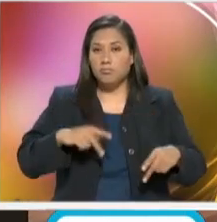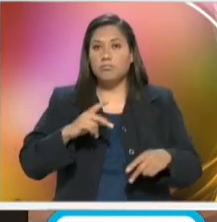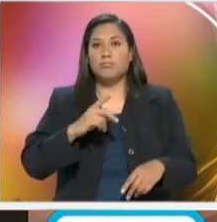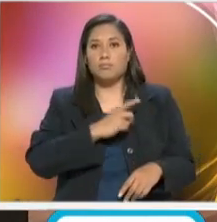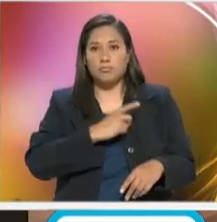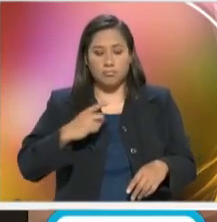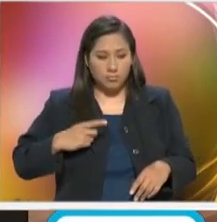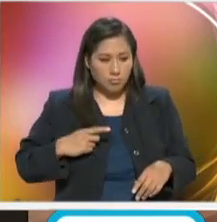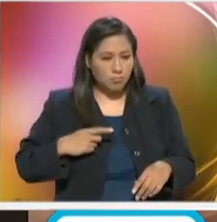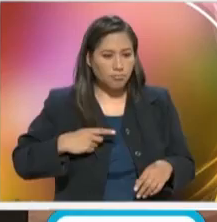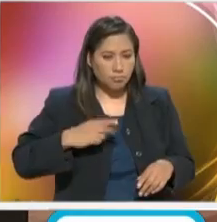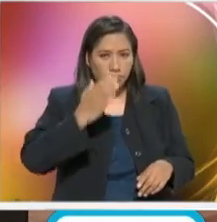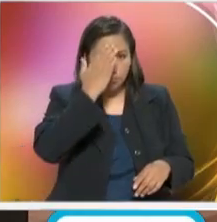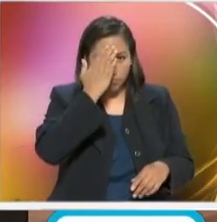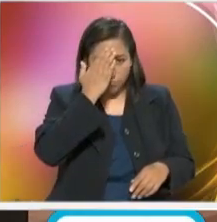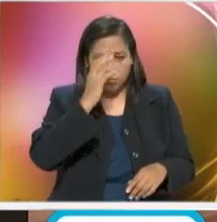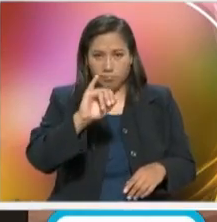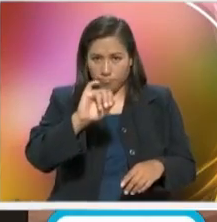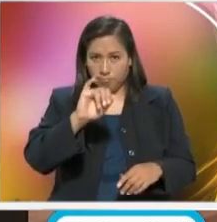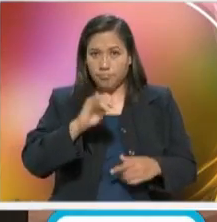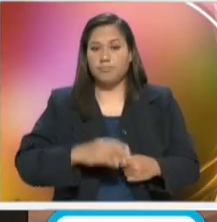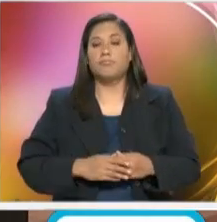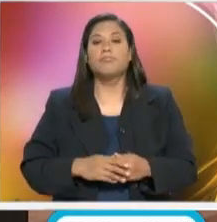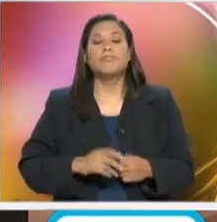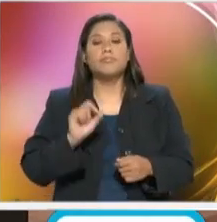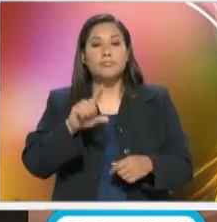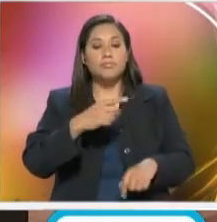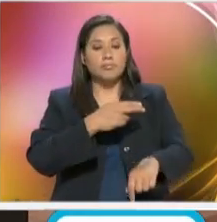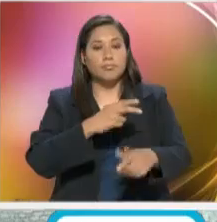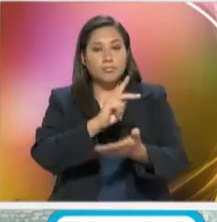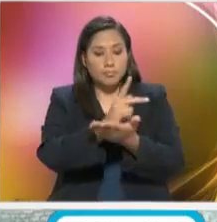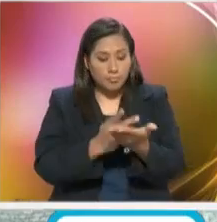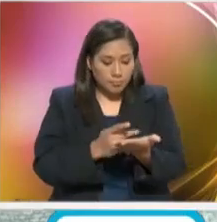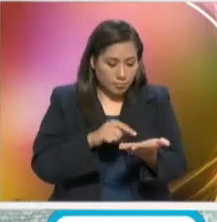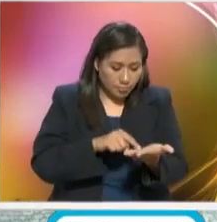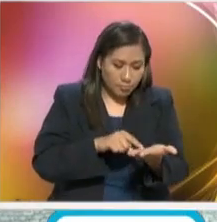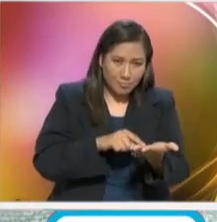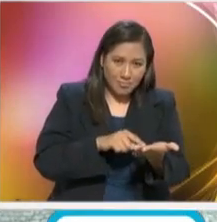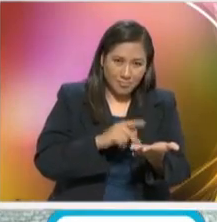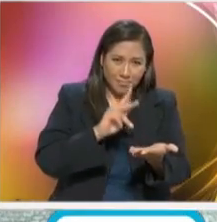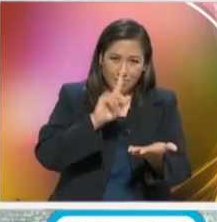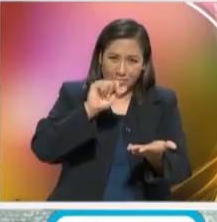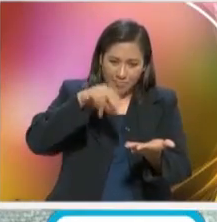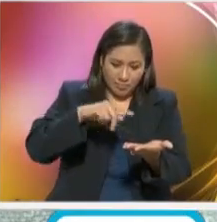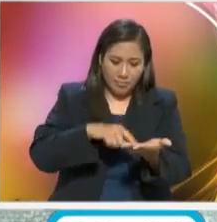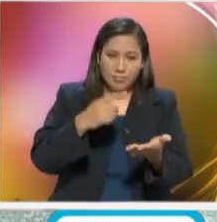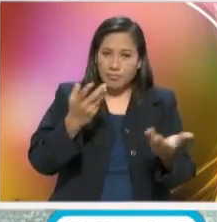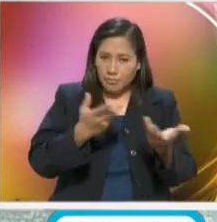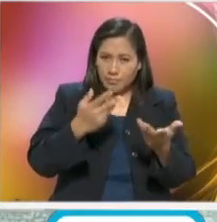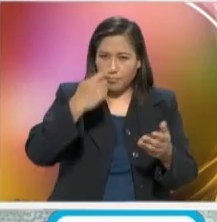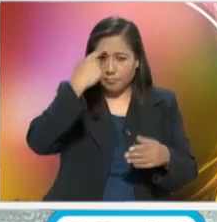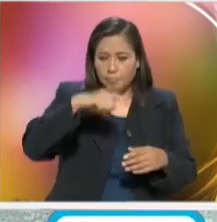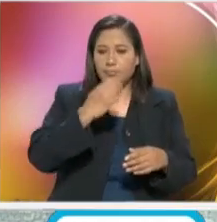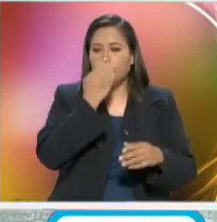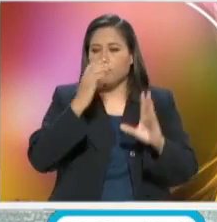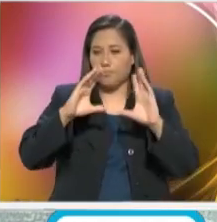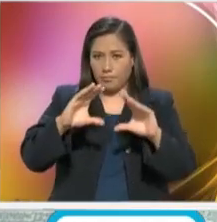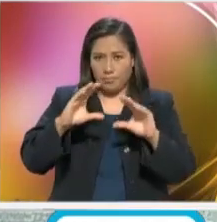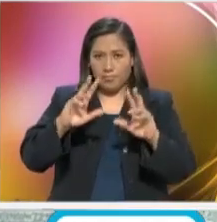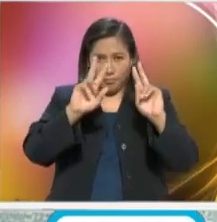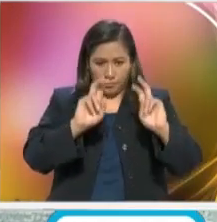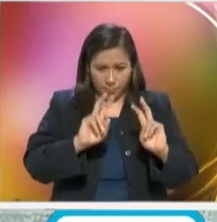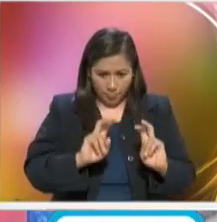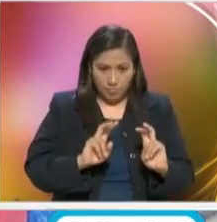involucrada. Y exactamente, es en los planes de trabajo y a nivel constitucional está en los planes que se formen,